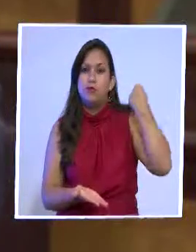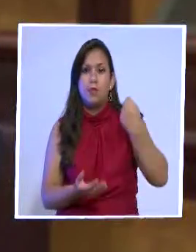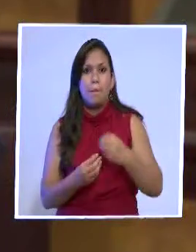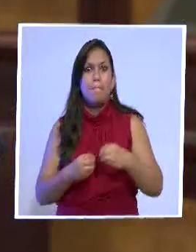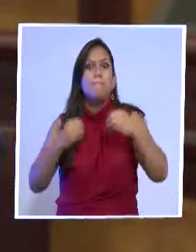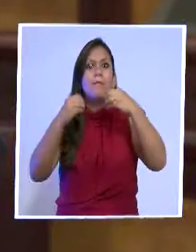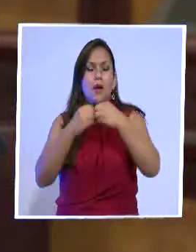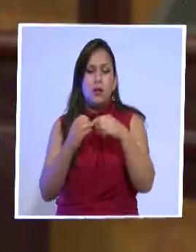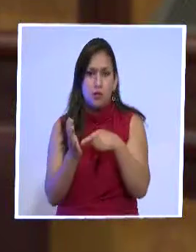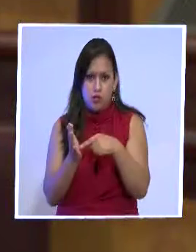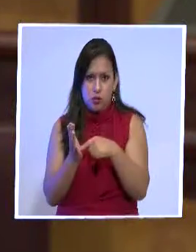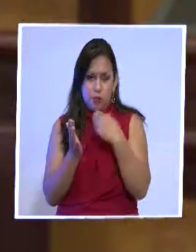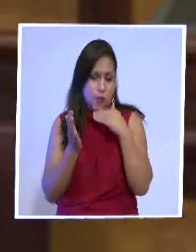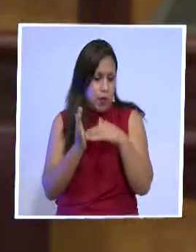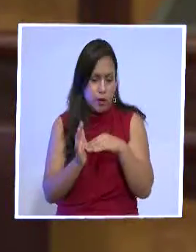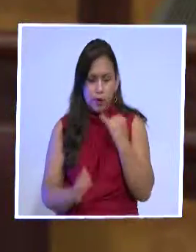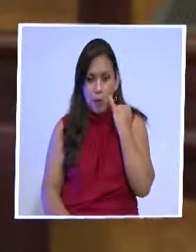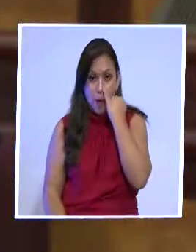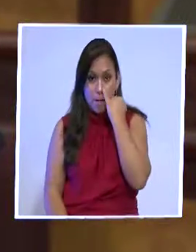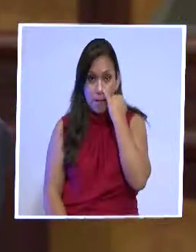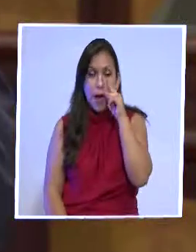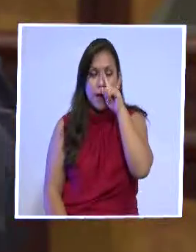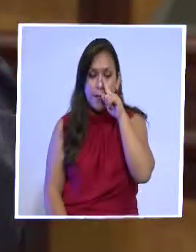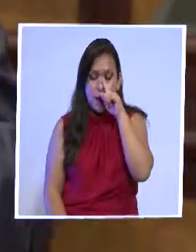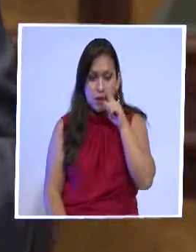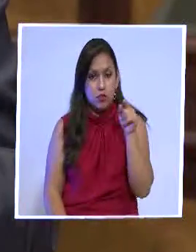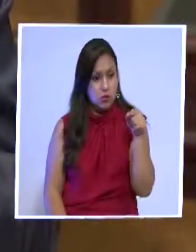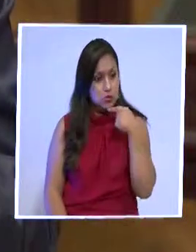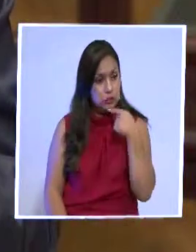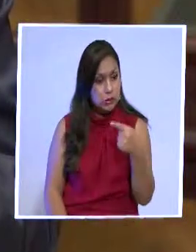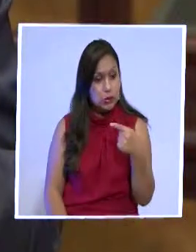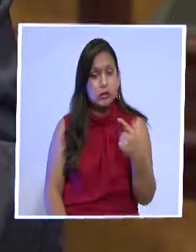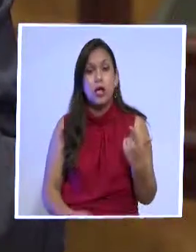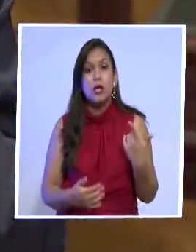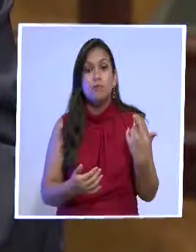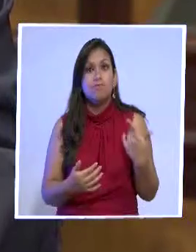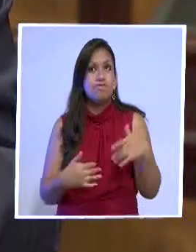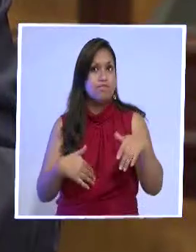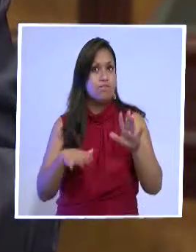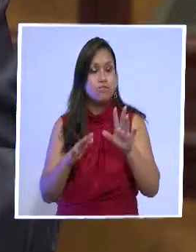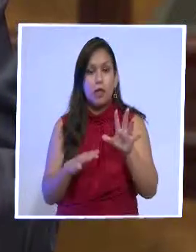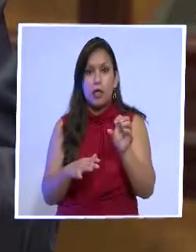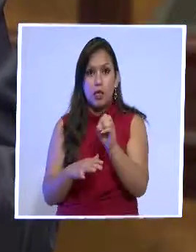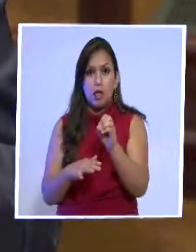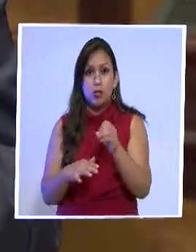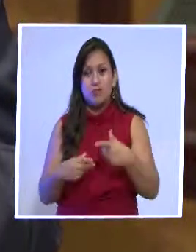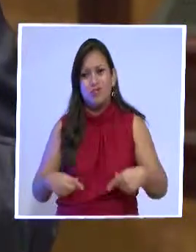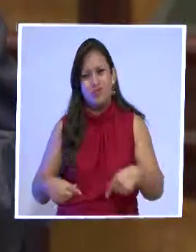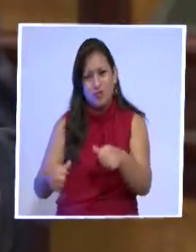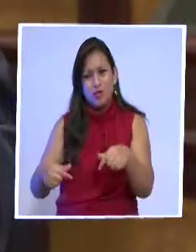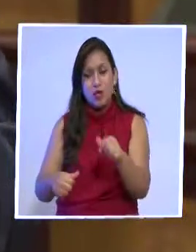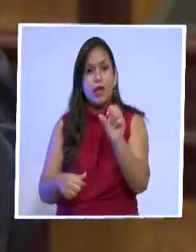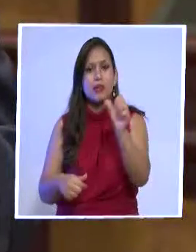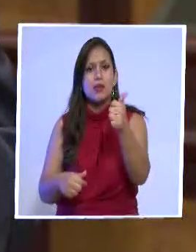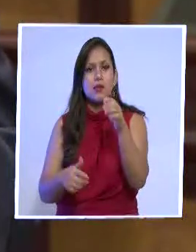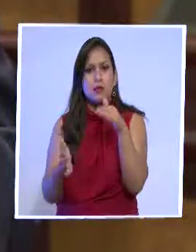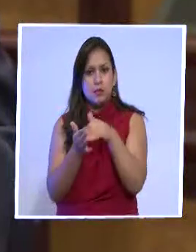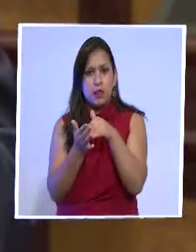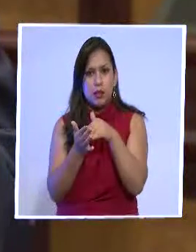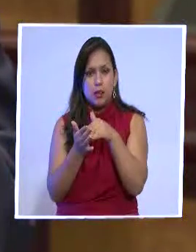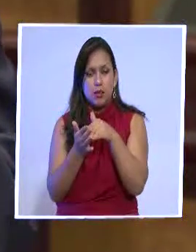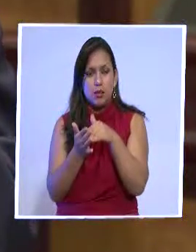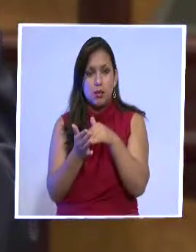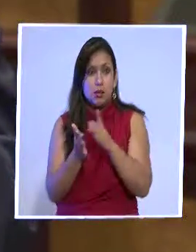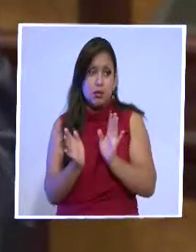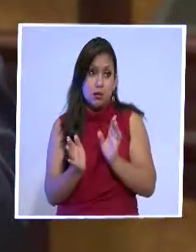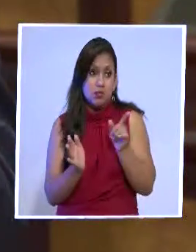si, por ejemplo, un empleado tiene ingresos por 20 mil dólares y presenta una proyección de 10 mil dólares de gastos, no tendría que retenerle nada al